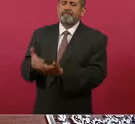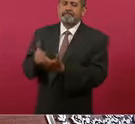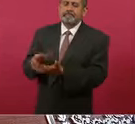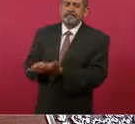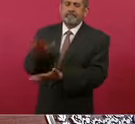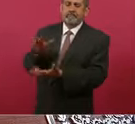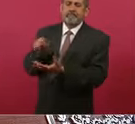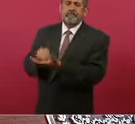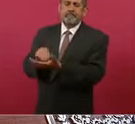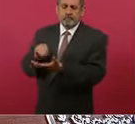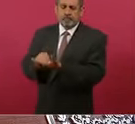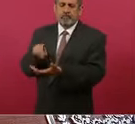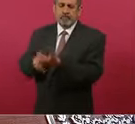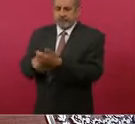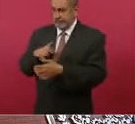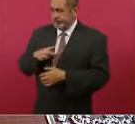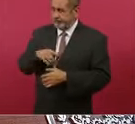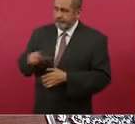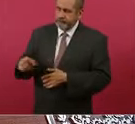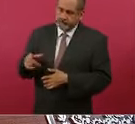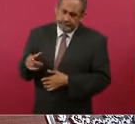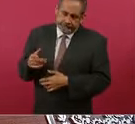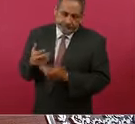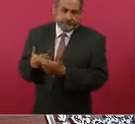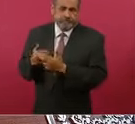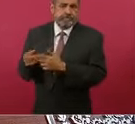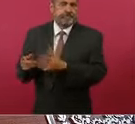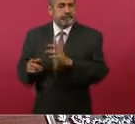de llevárselo todo.